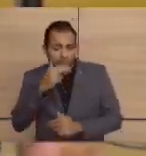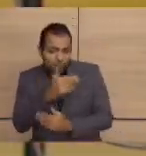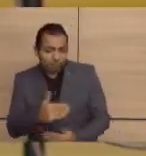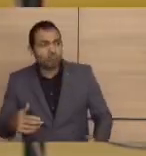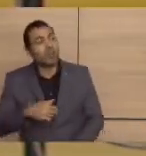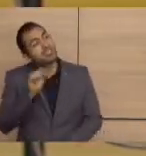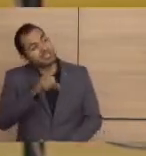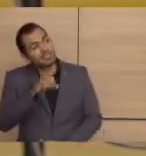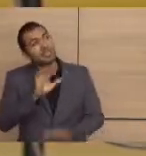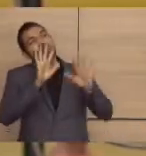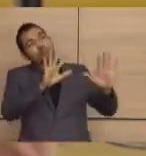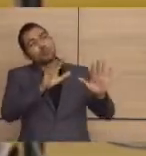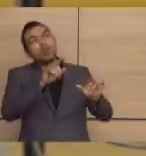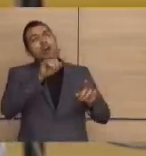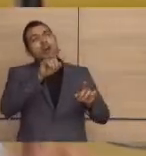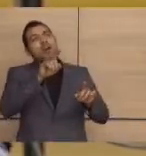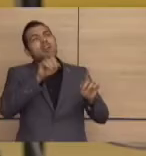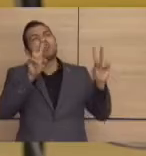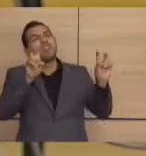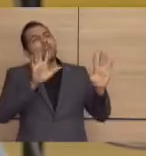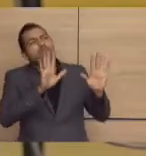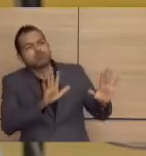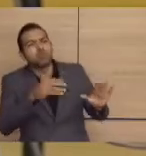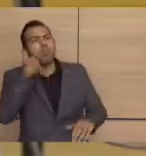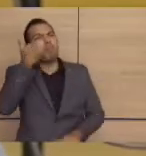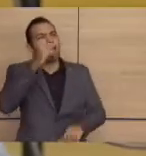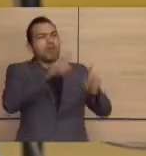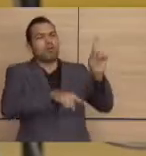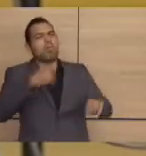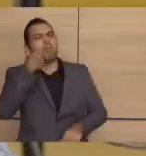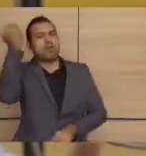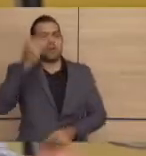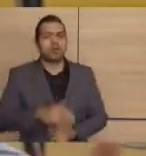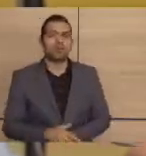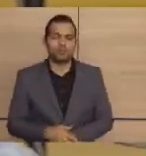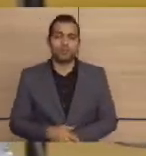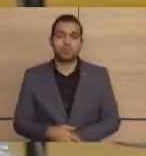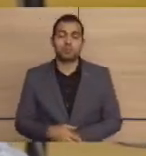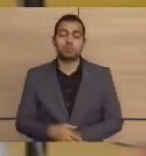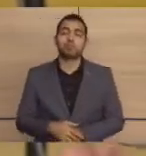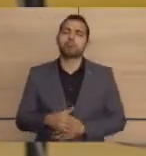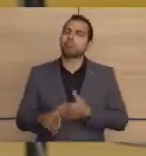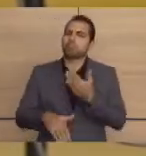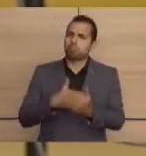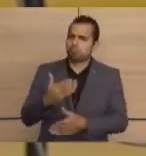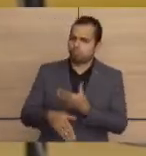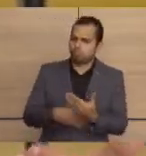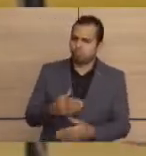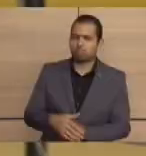te chocas a los 18 años y te dicen, ok, usted ya puede votar, ya sabe por quién va a votar. Pero cuando preguntaba, no era